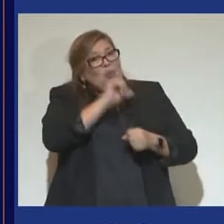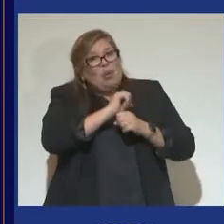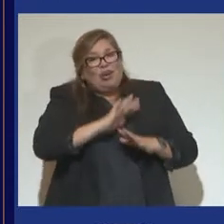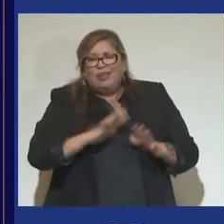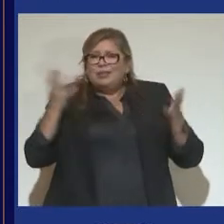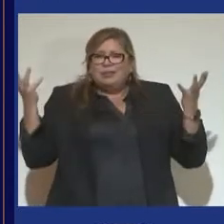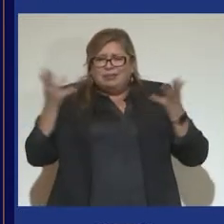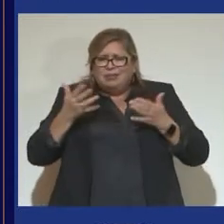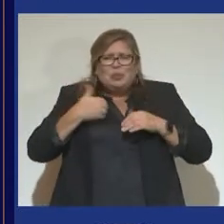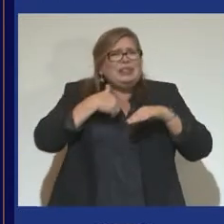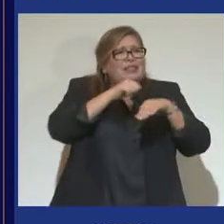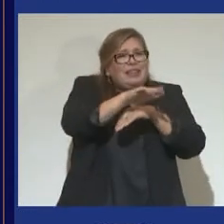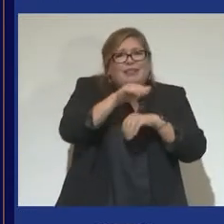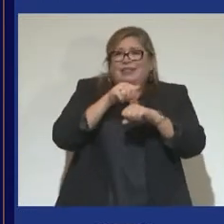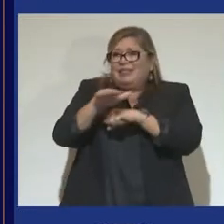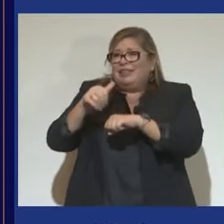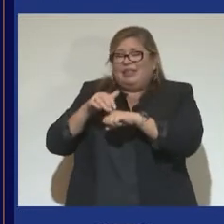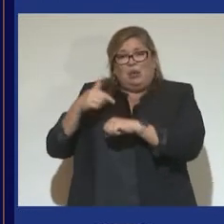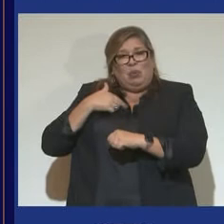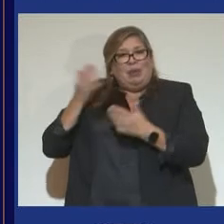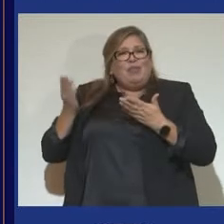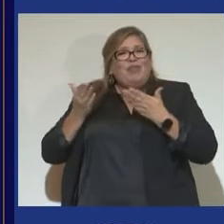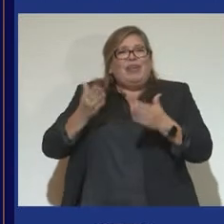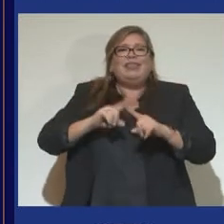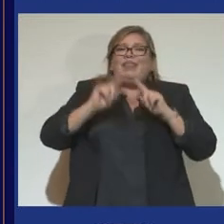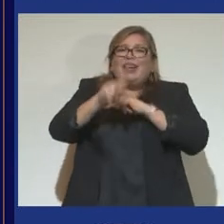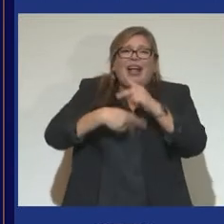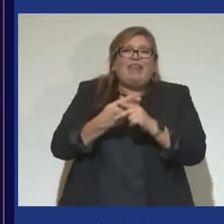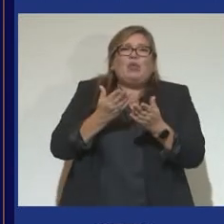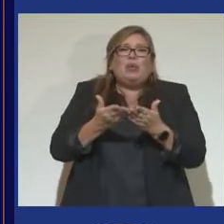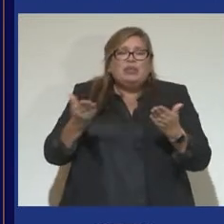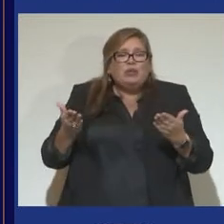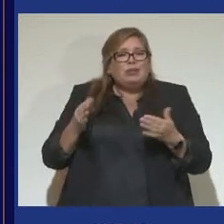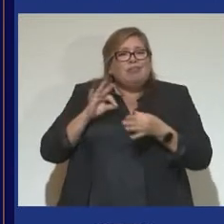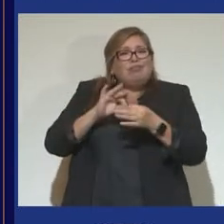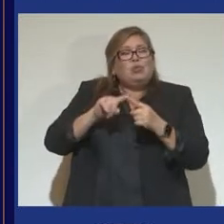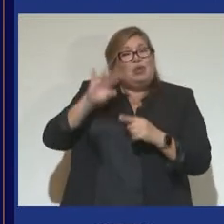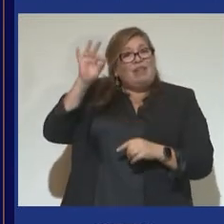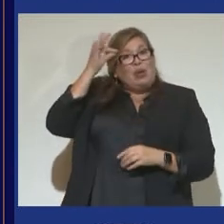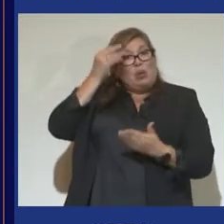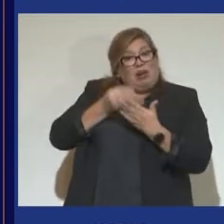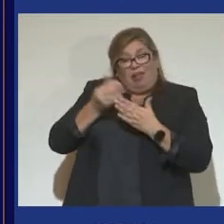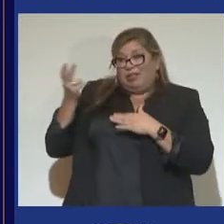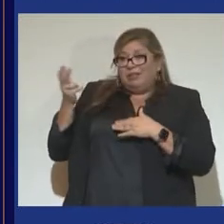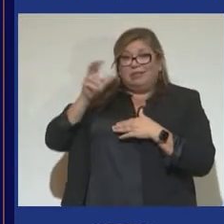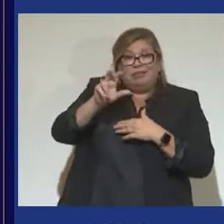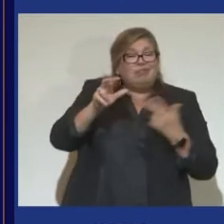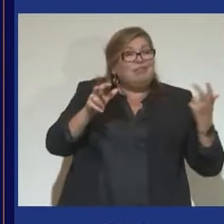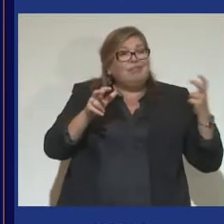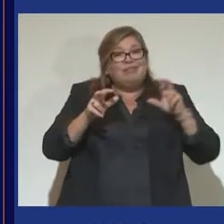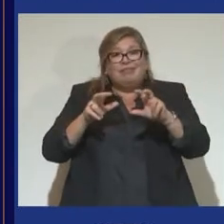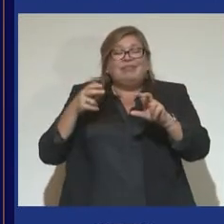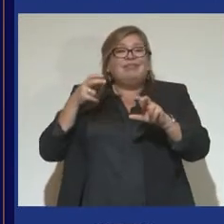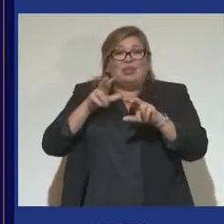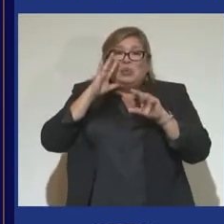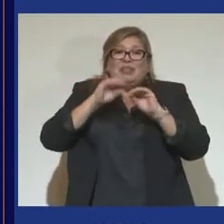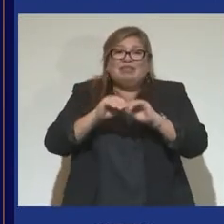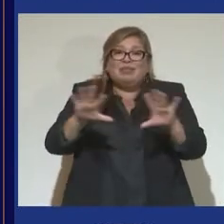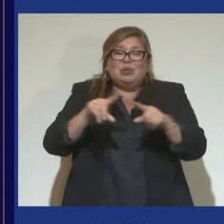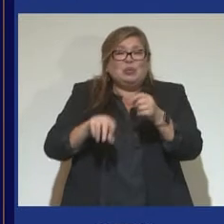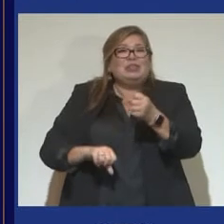cerca de 500 personas estamos proporcionando recursos a través del espectro con fondos federales que estarán